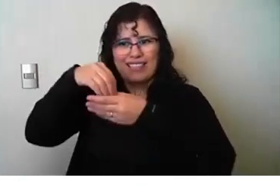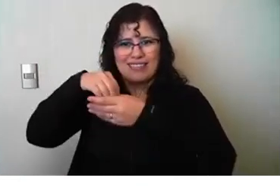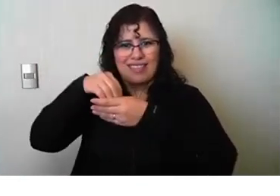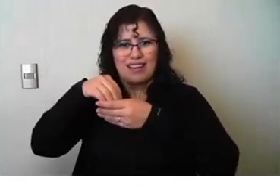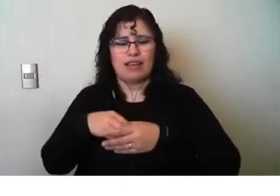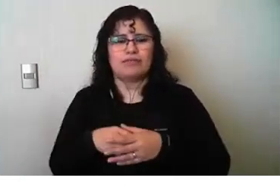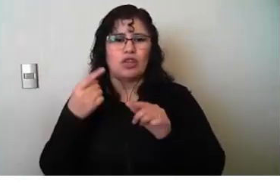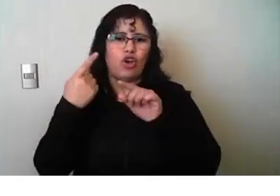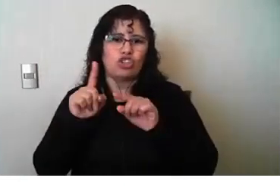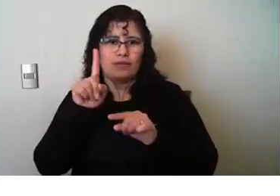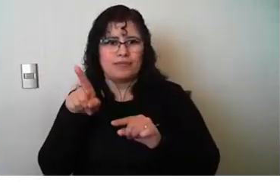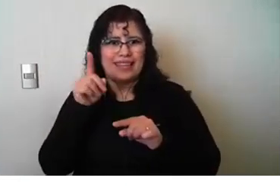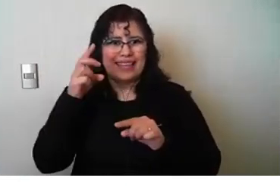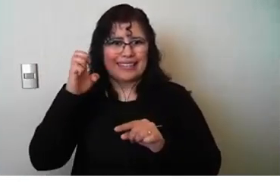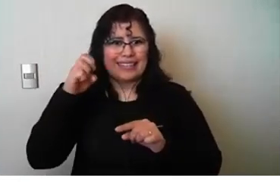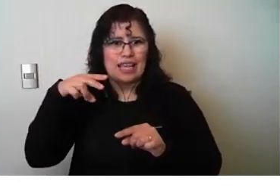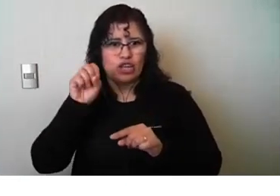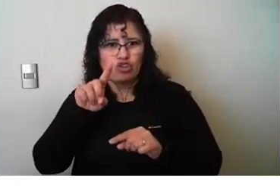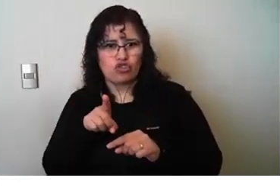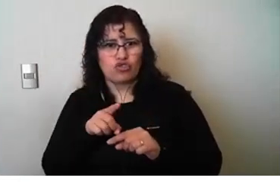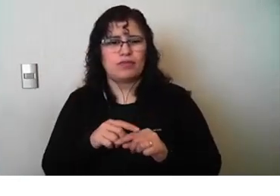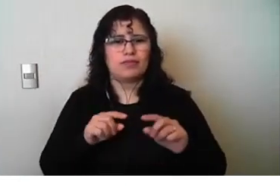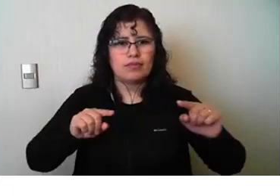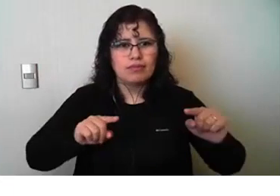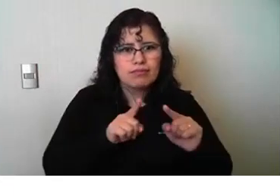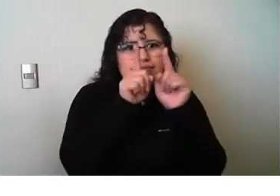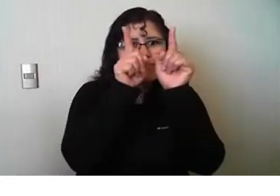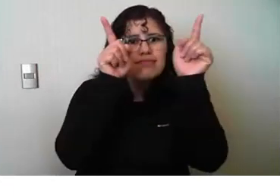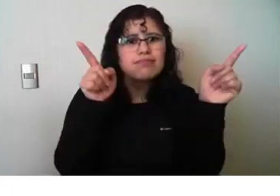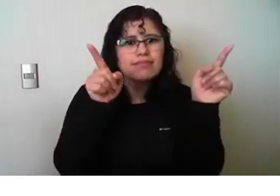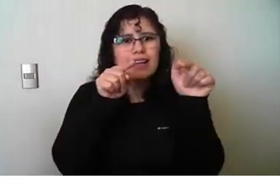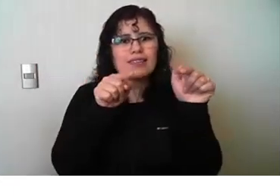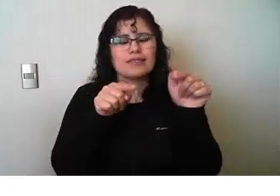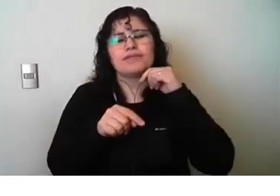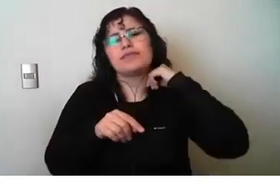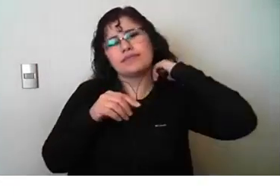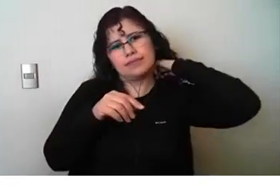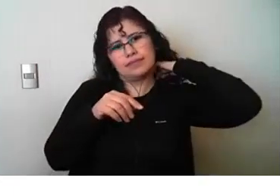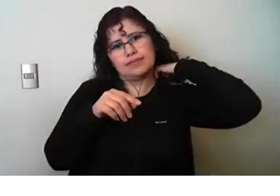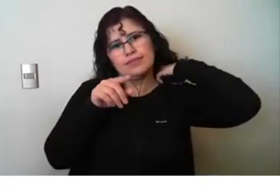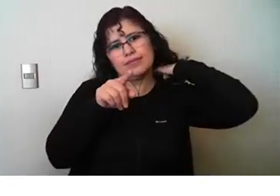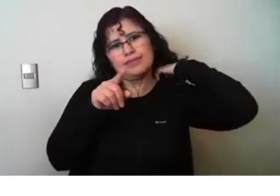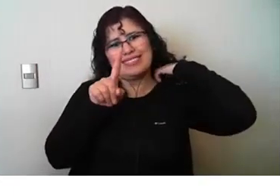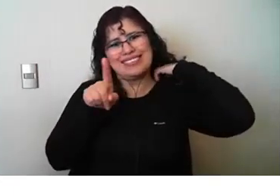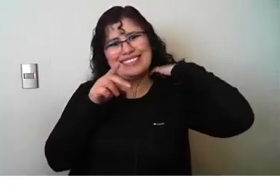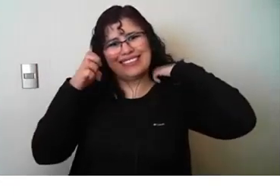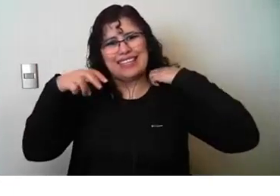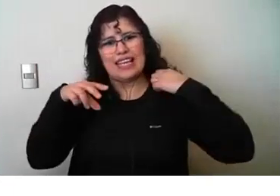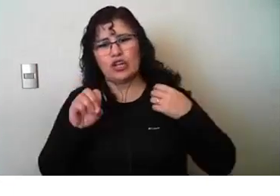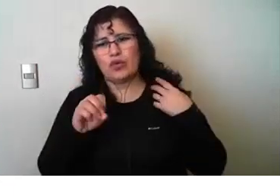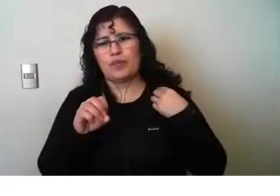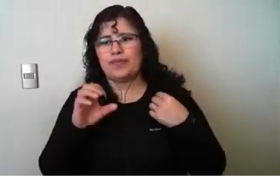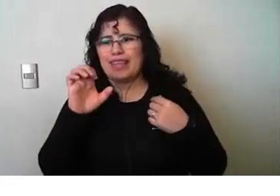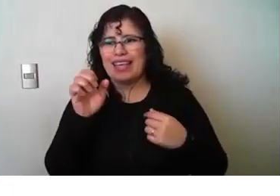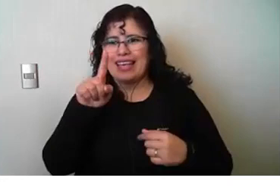en esta corte transversal, aparece este seno, que es el seno esfenoparietal.